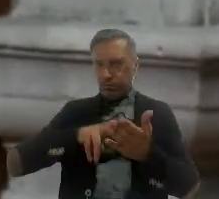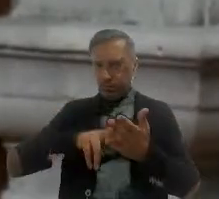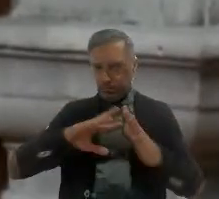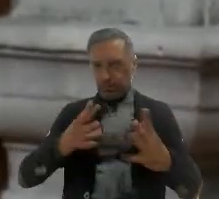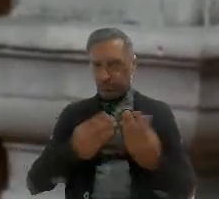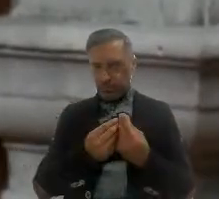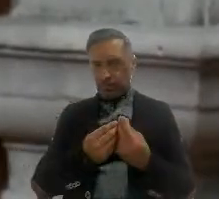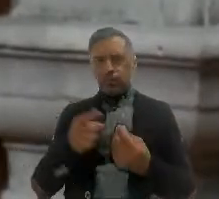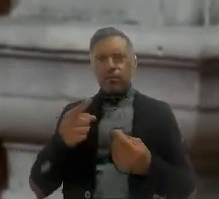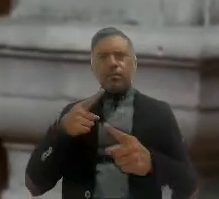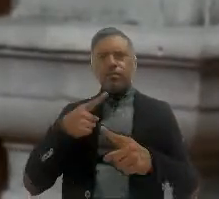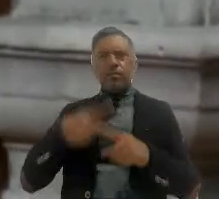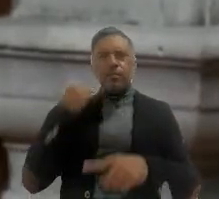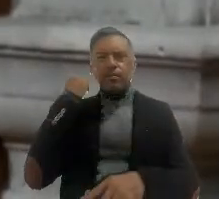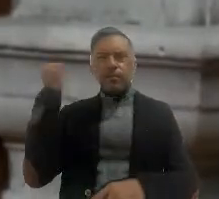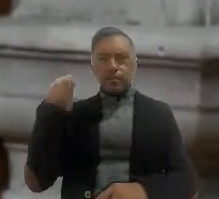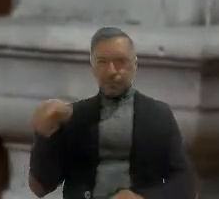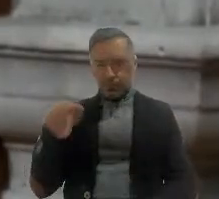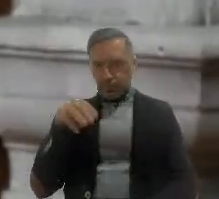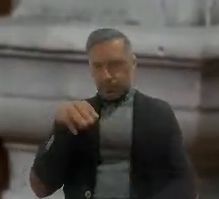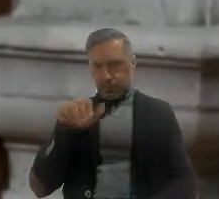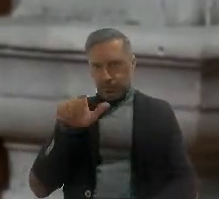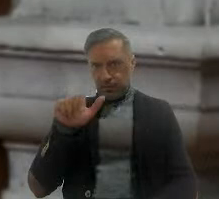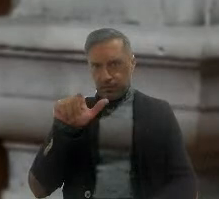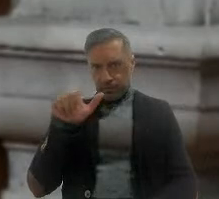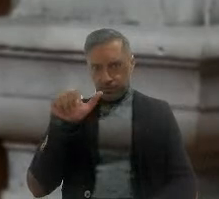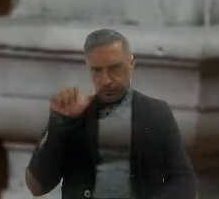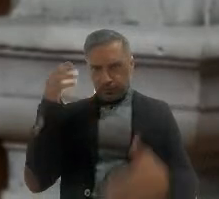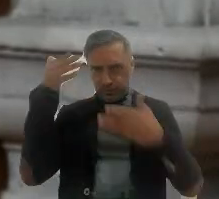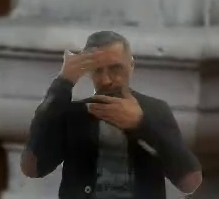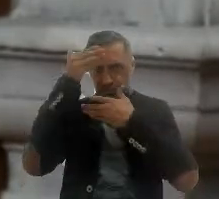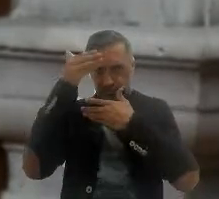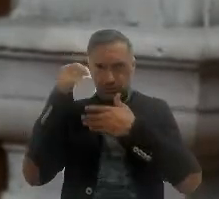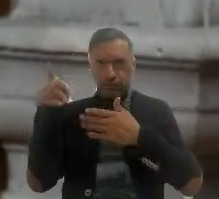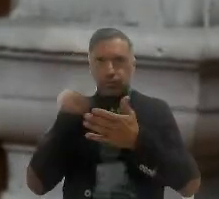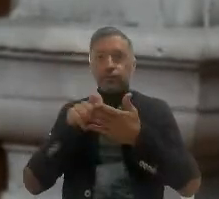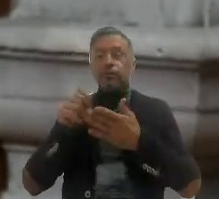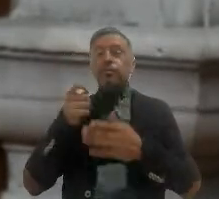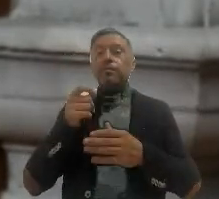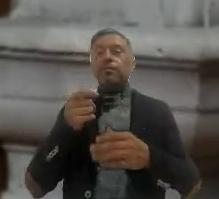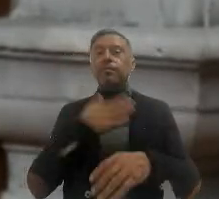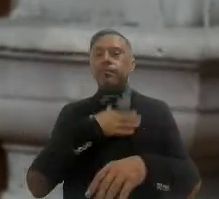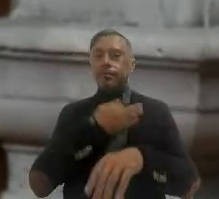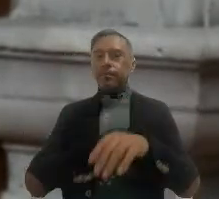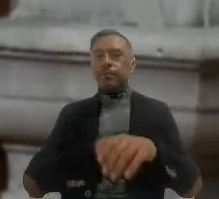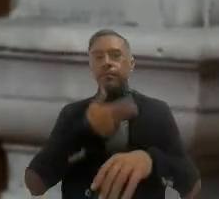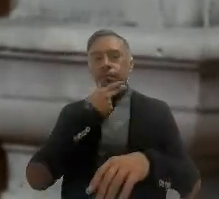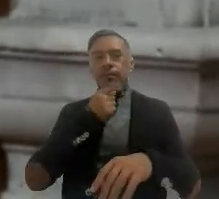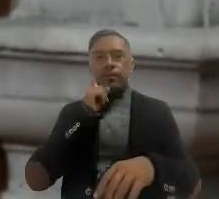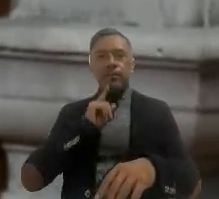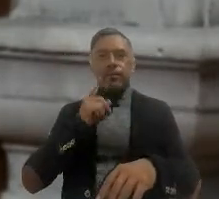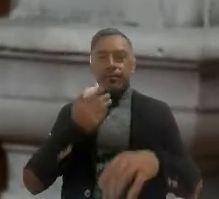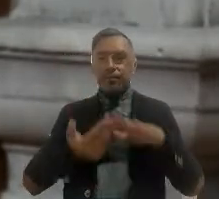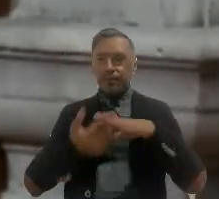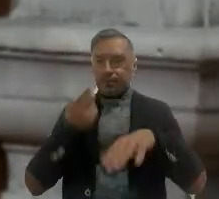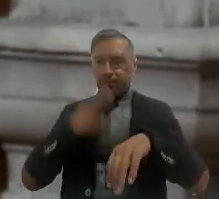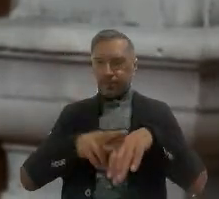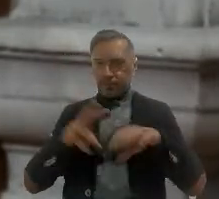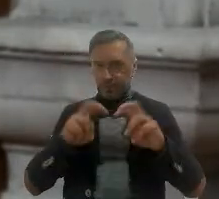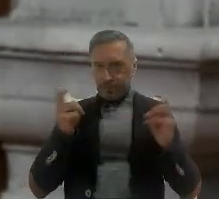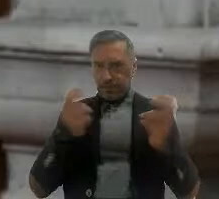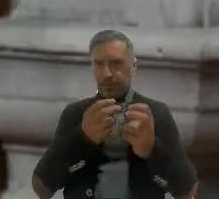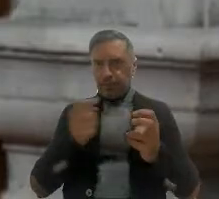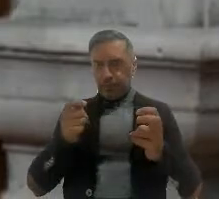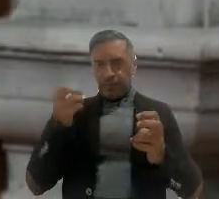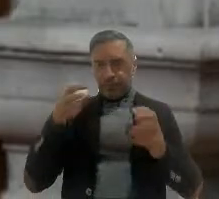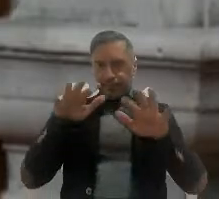mis compañeras y compañeros, a las y los integrantes de la mesa directiva, a quienes se encuentran aquí en pleno y a quienes nos siguen a